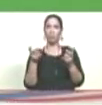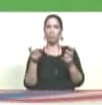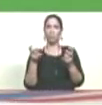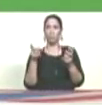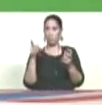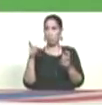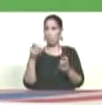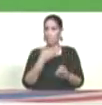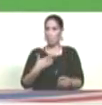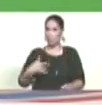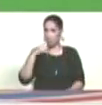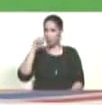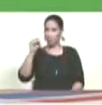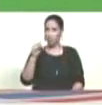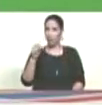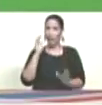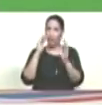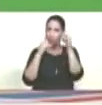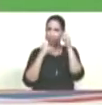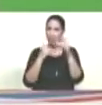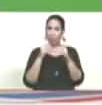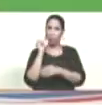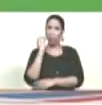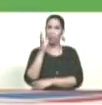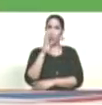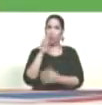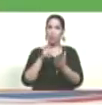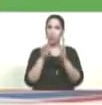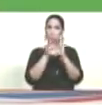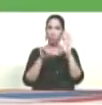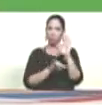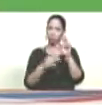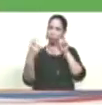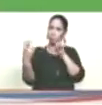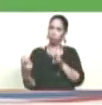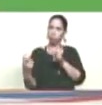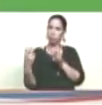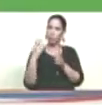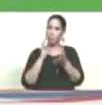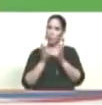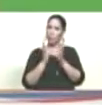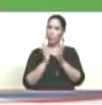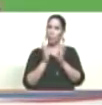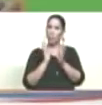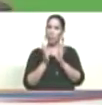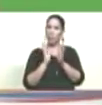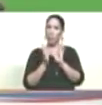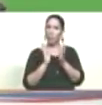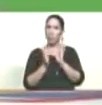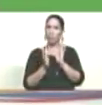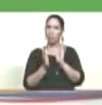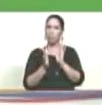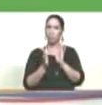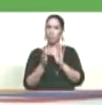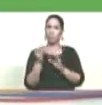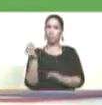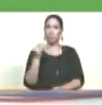no, atiéndelos en la Asamblea Nacional Constituyente, y así fue. Nos sentamos y ahí hablamos más que